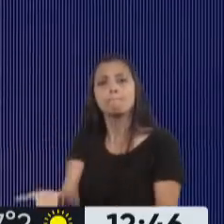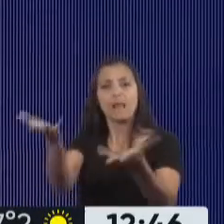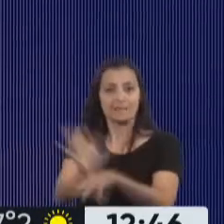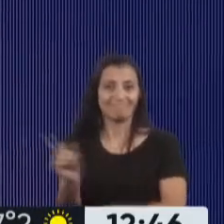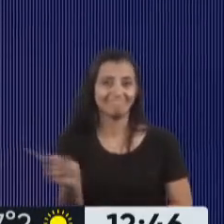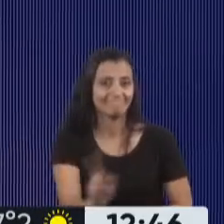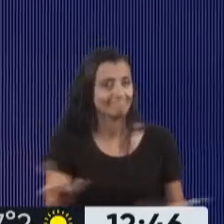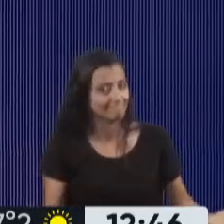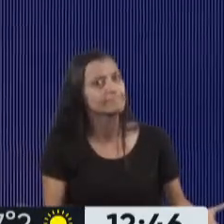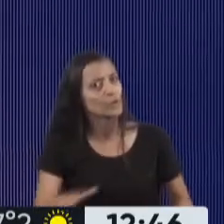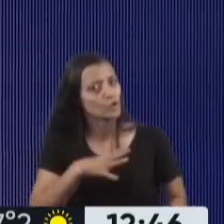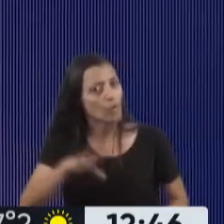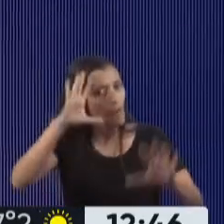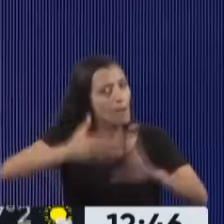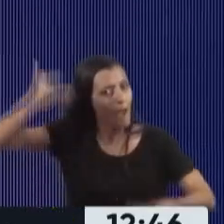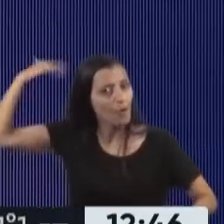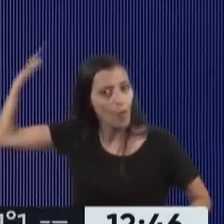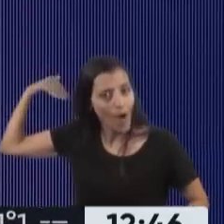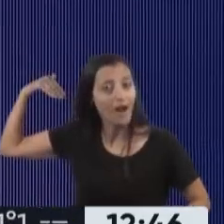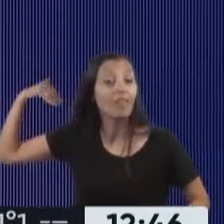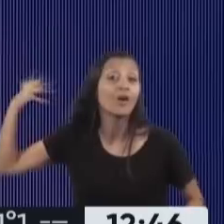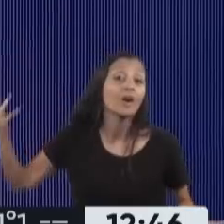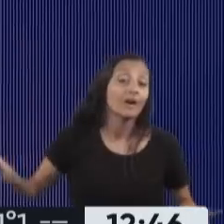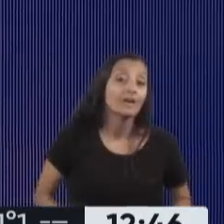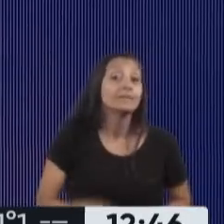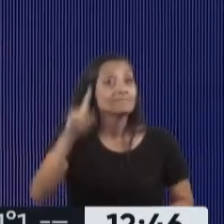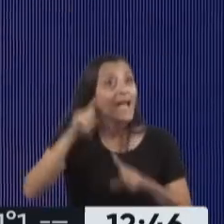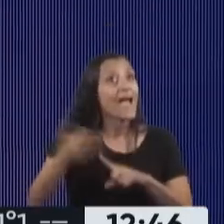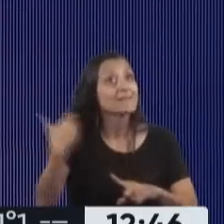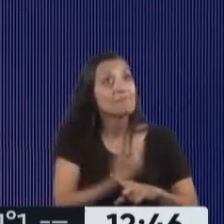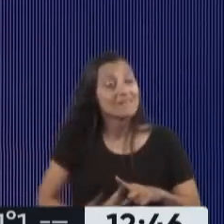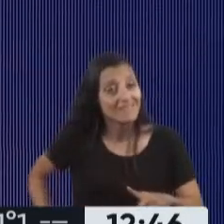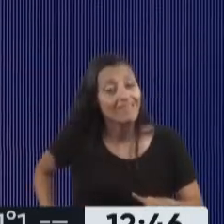Todavía me acuerdo de mi predecesor en el cargo,